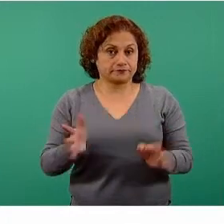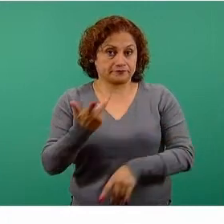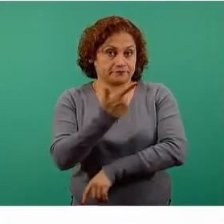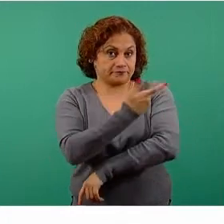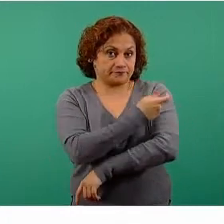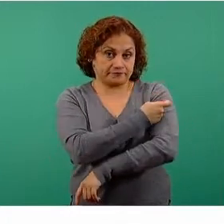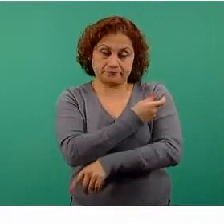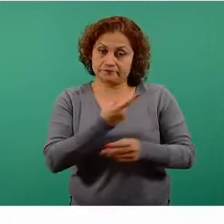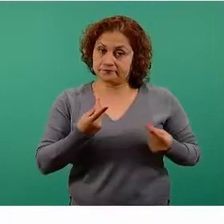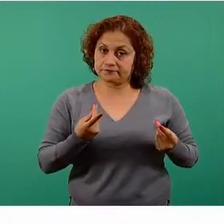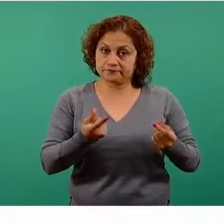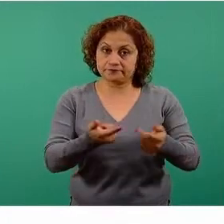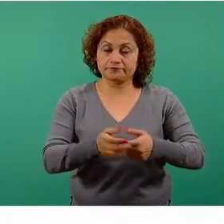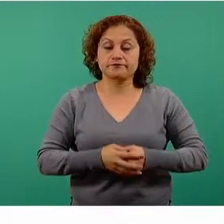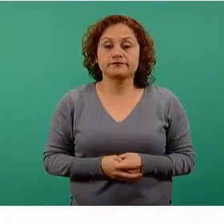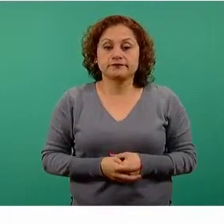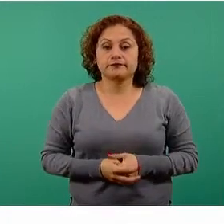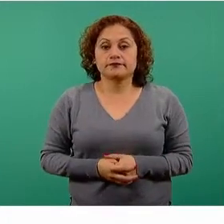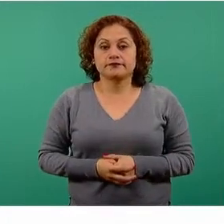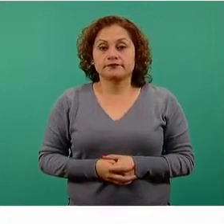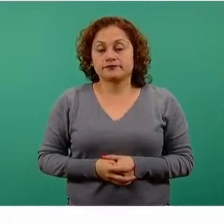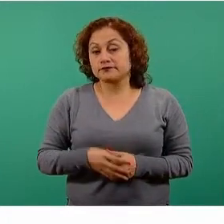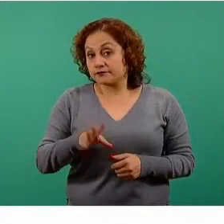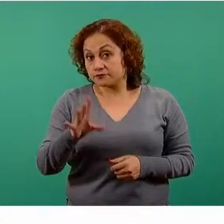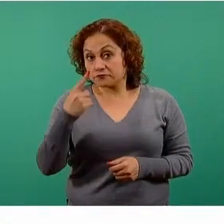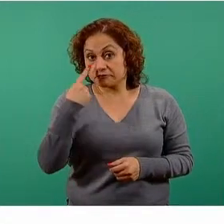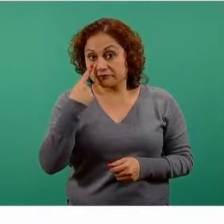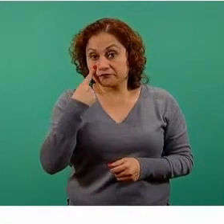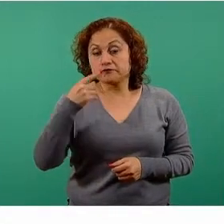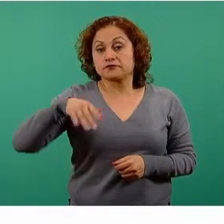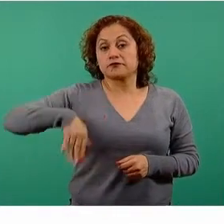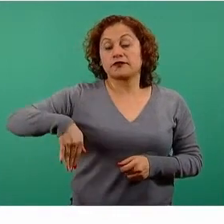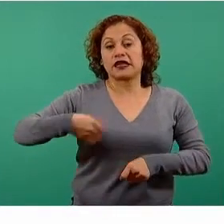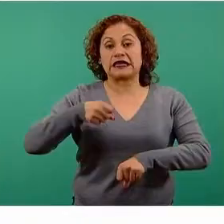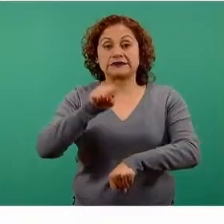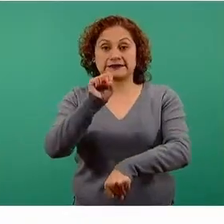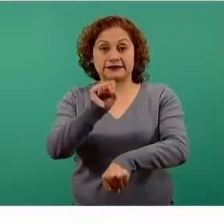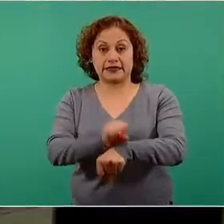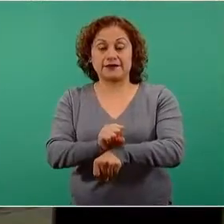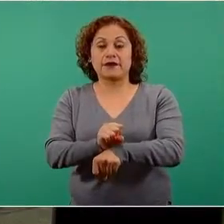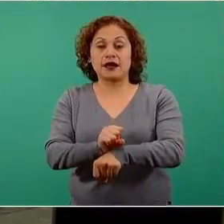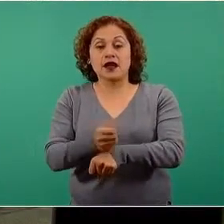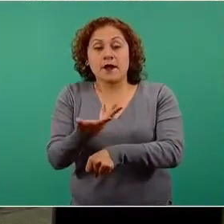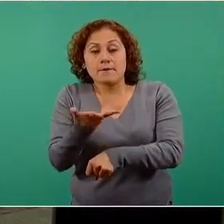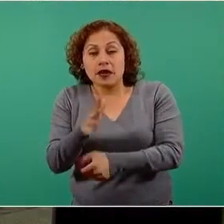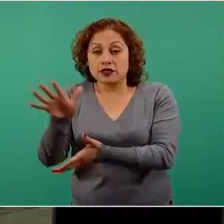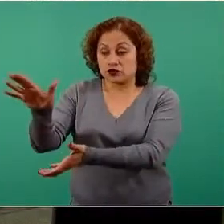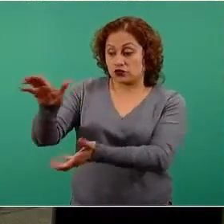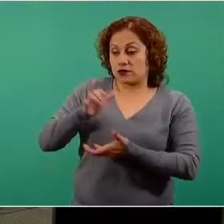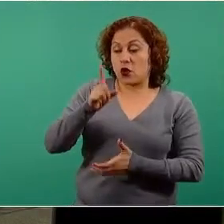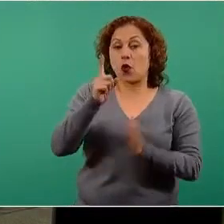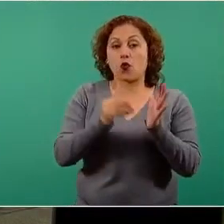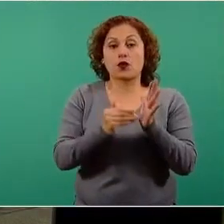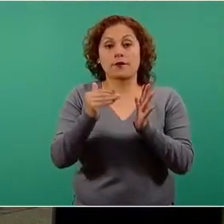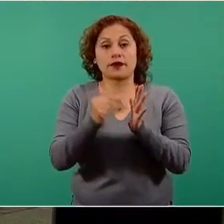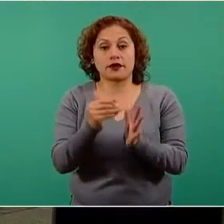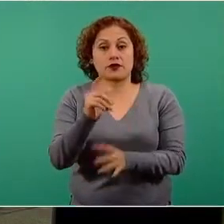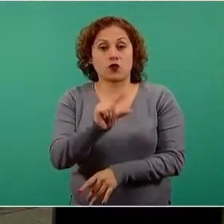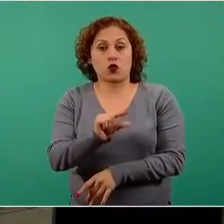de manera inmediata. Habida cuenta que en la última semana llegaron casi 1 millón de vacunas, es